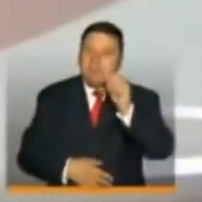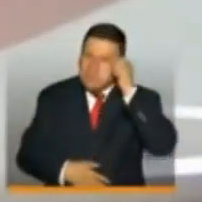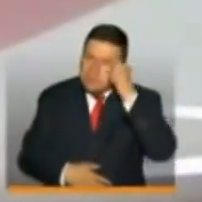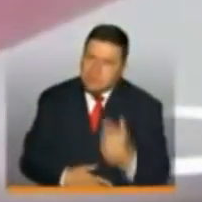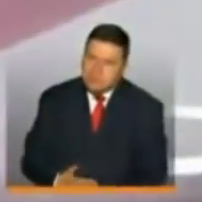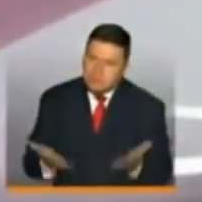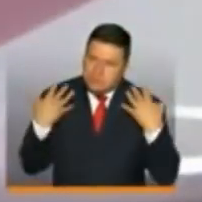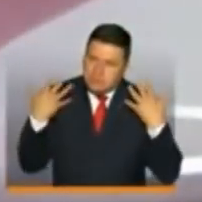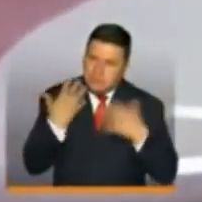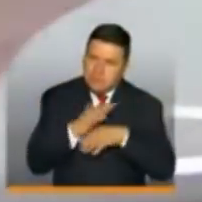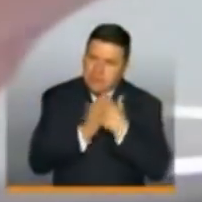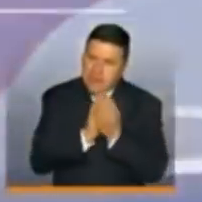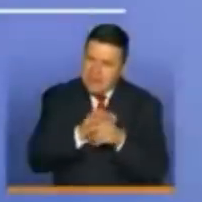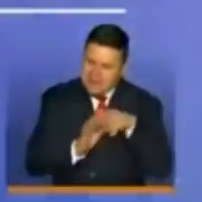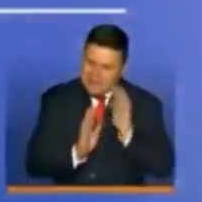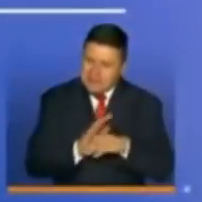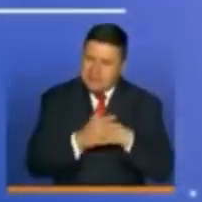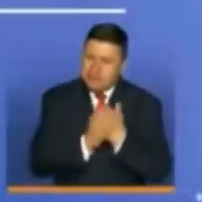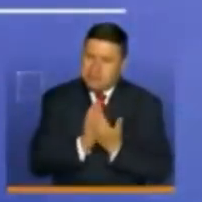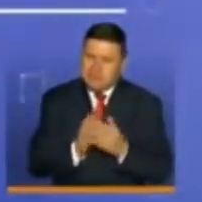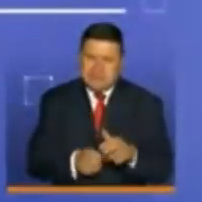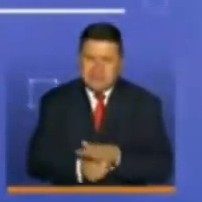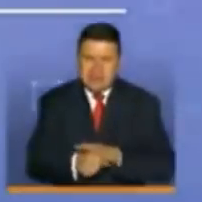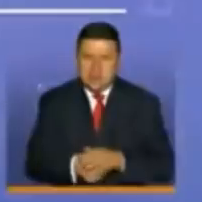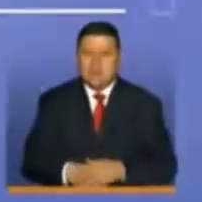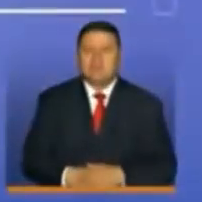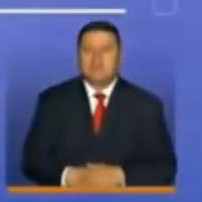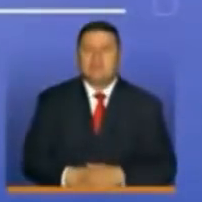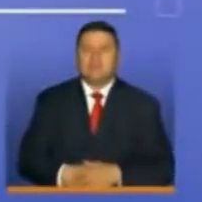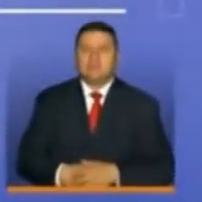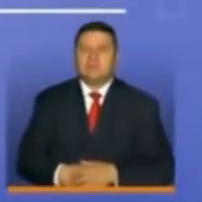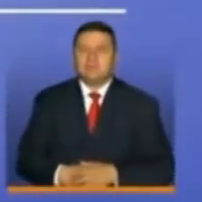sus manos después de enfrentarse a esta situación.